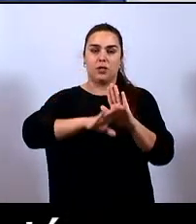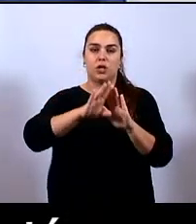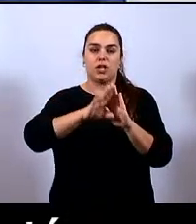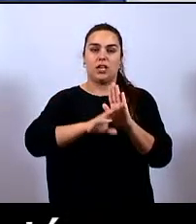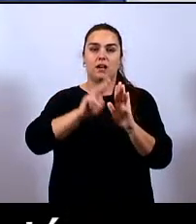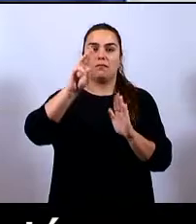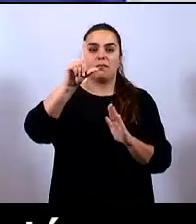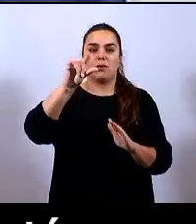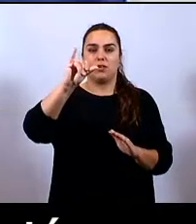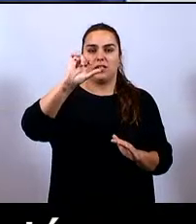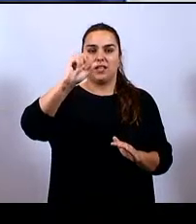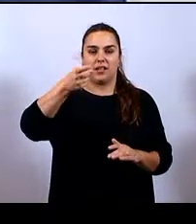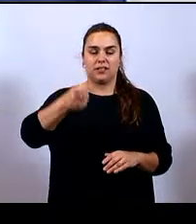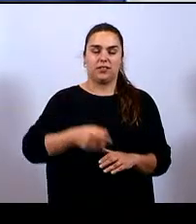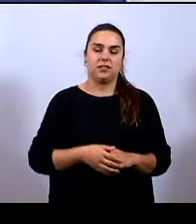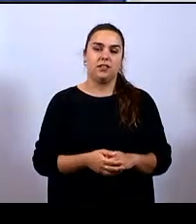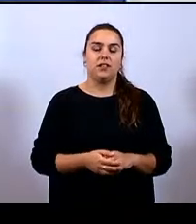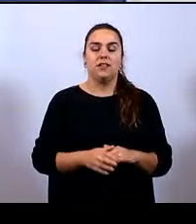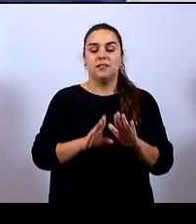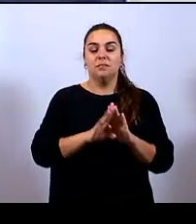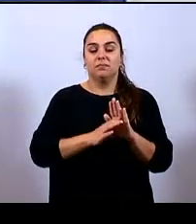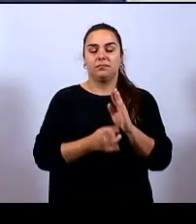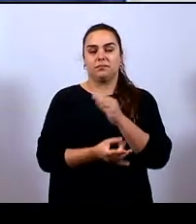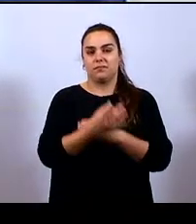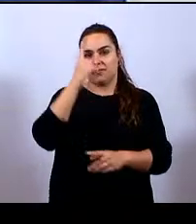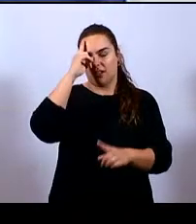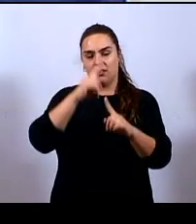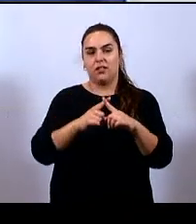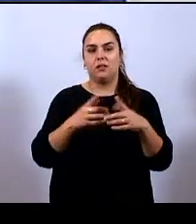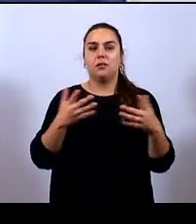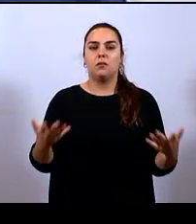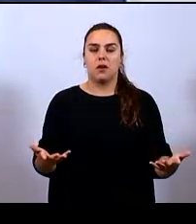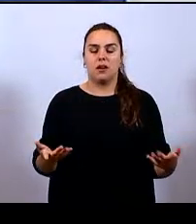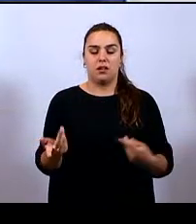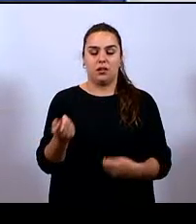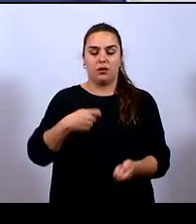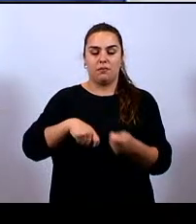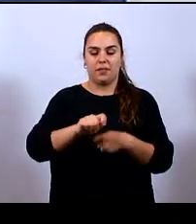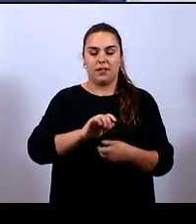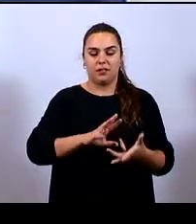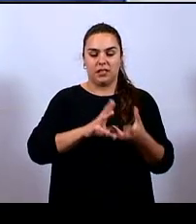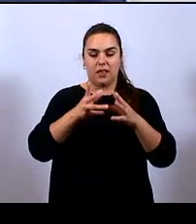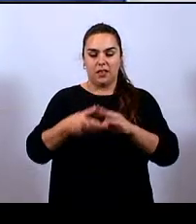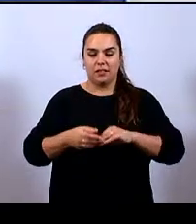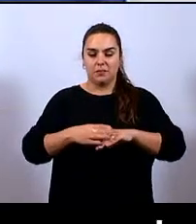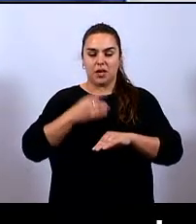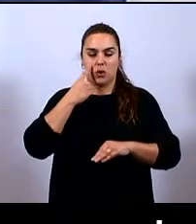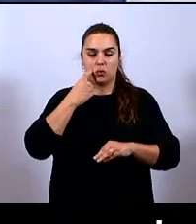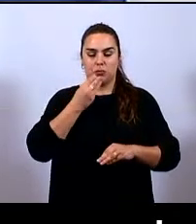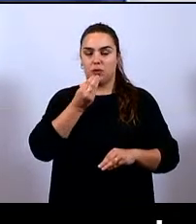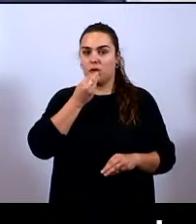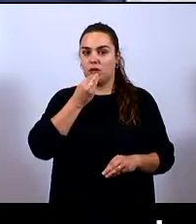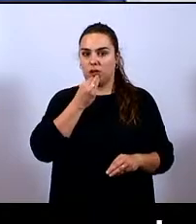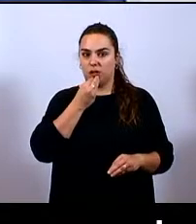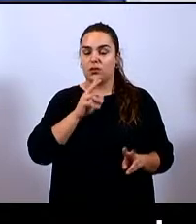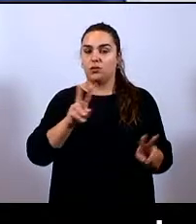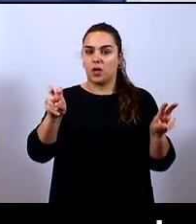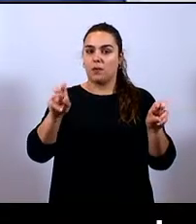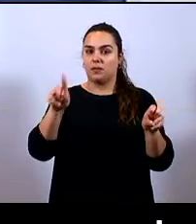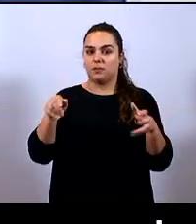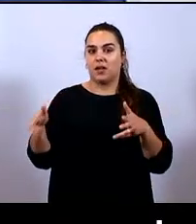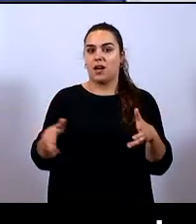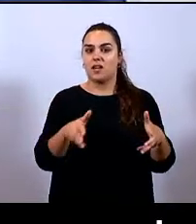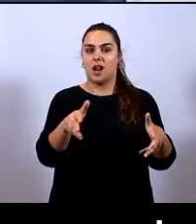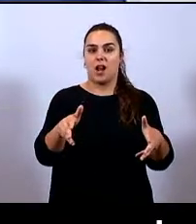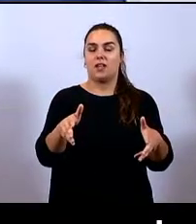Podiex, un programa que nace con el objetivo de que el comercio se adapte a los nuevos hábitos de consumo y el uso de canales